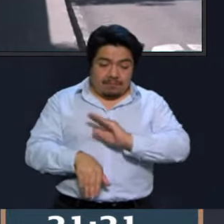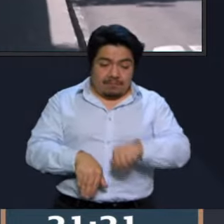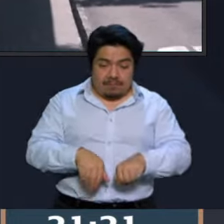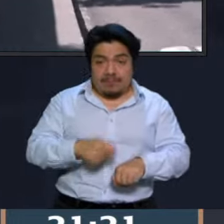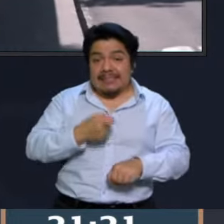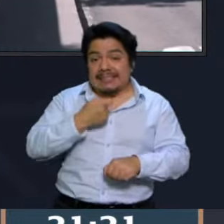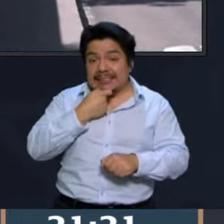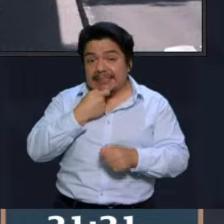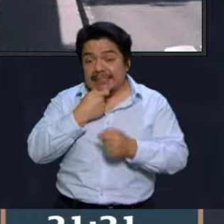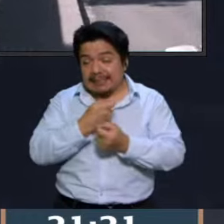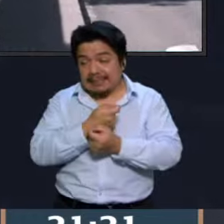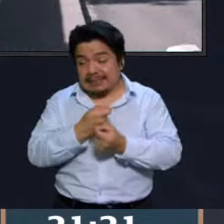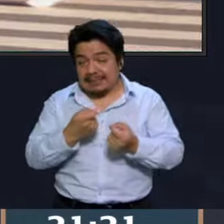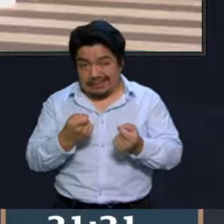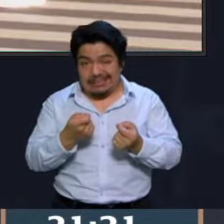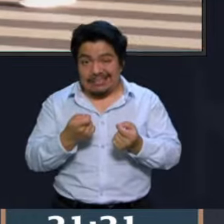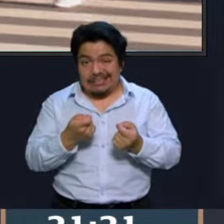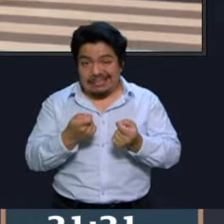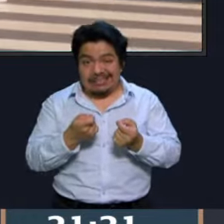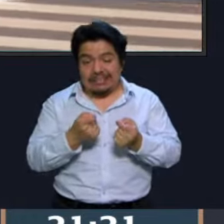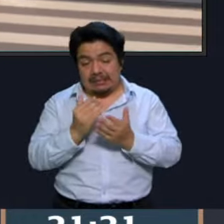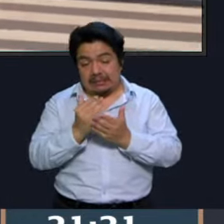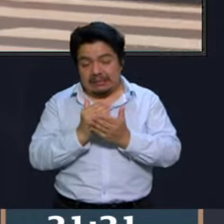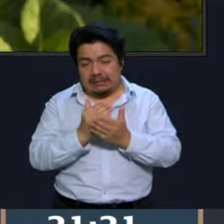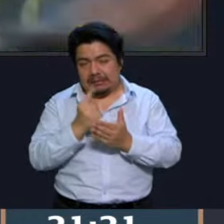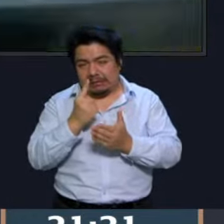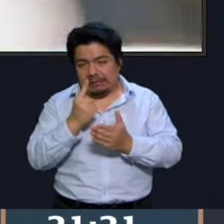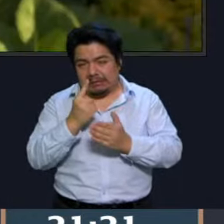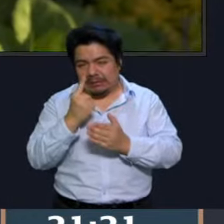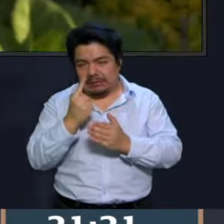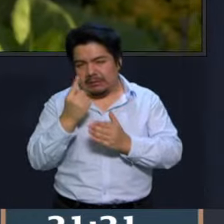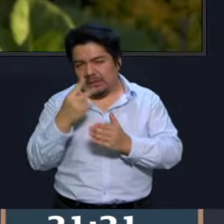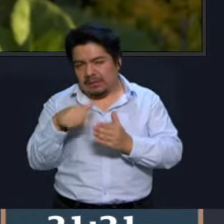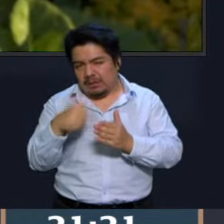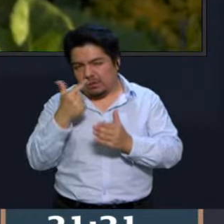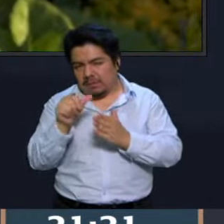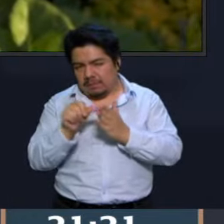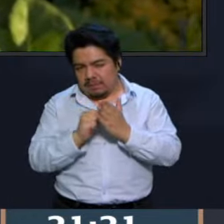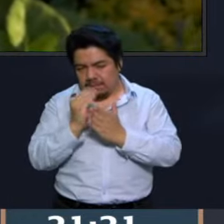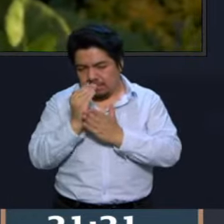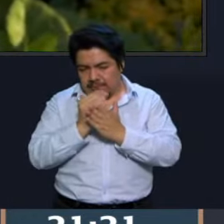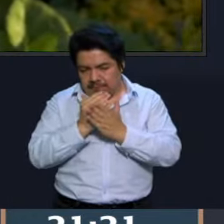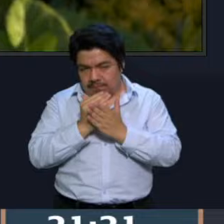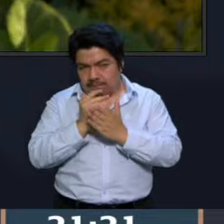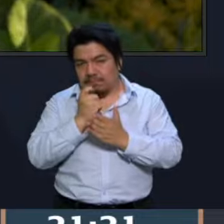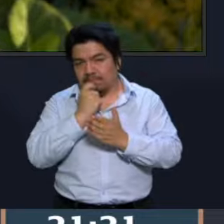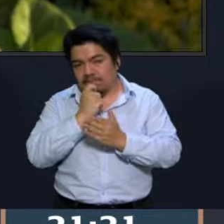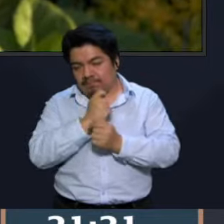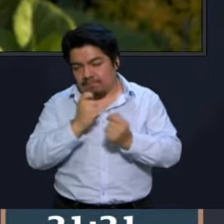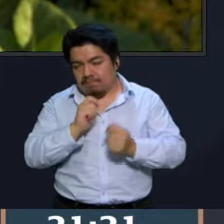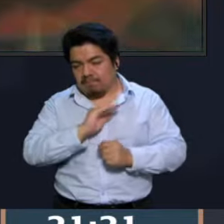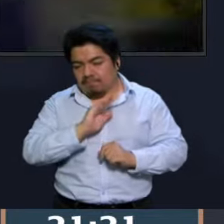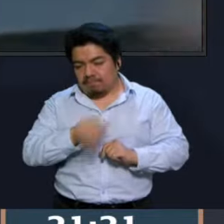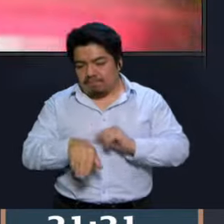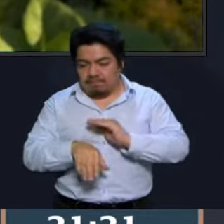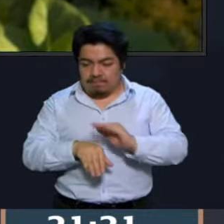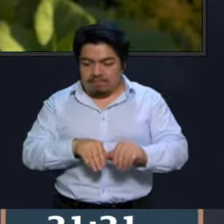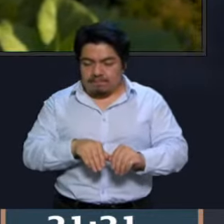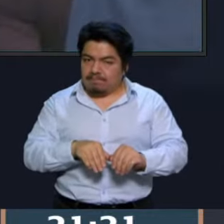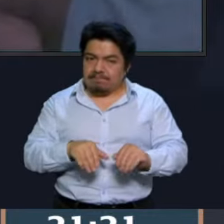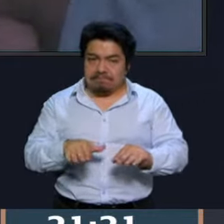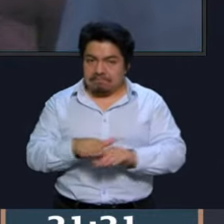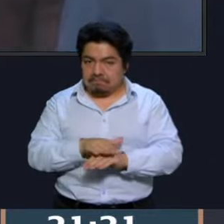se mide por debajo de un año de edad, niños que fallecen, y sí no